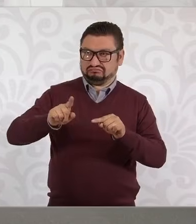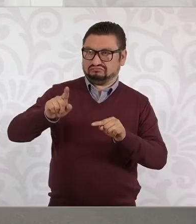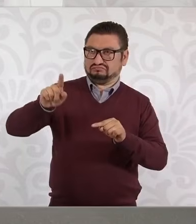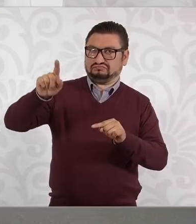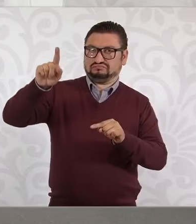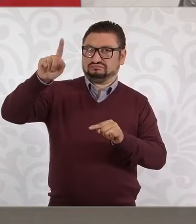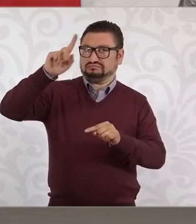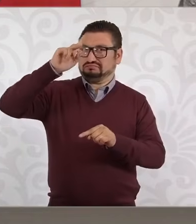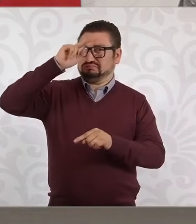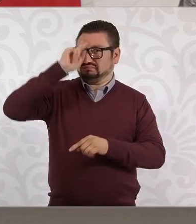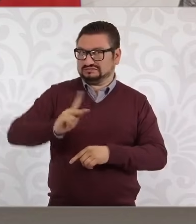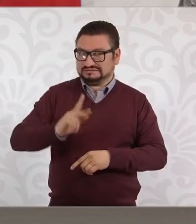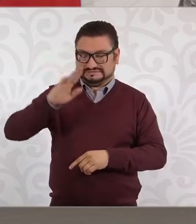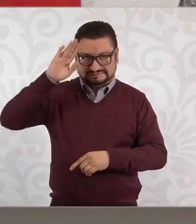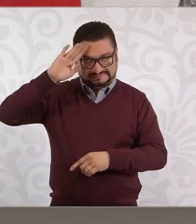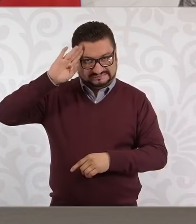de manera impresionante.